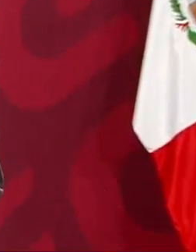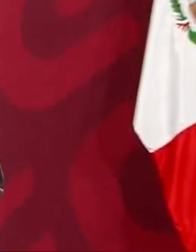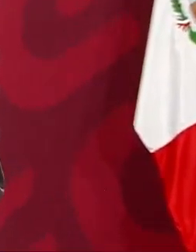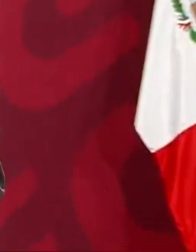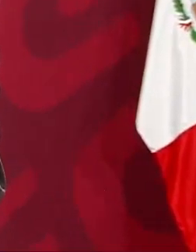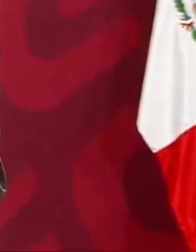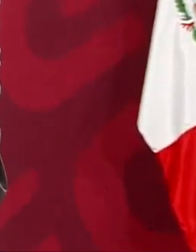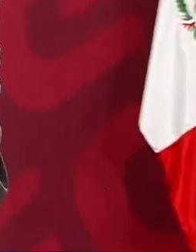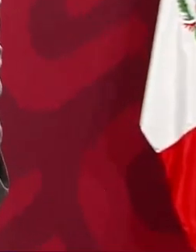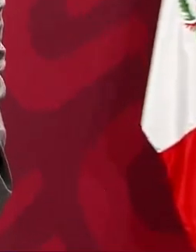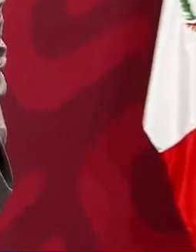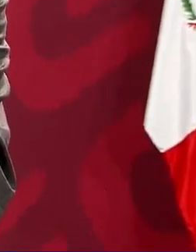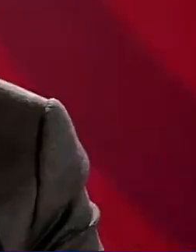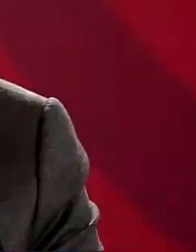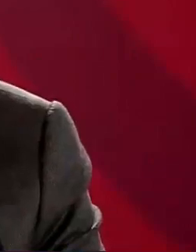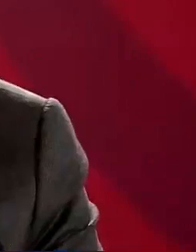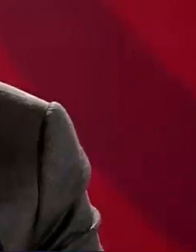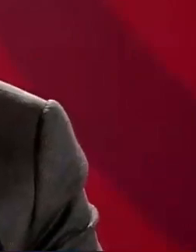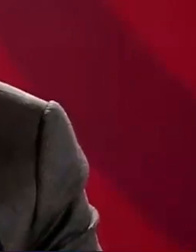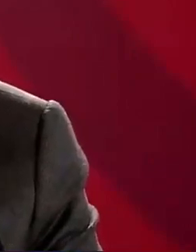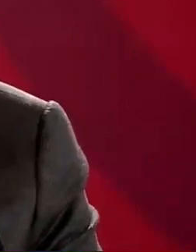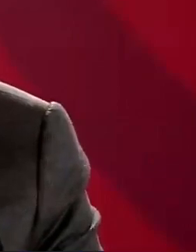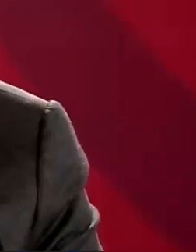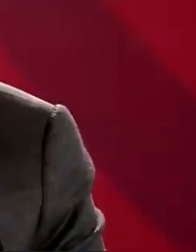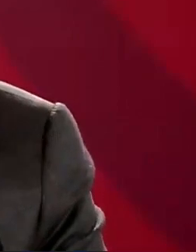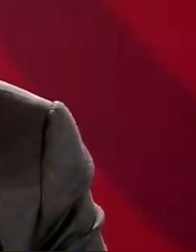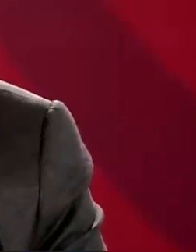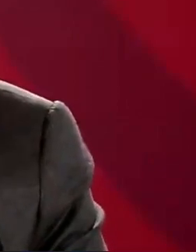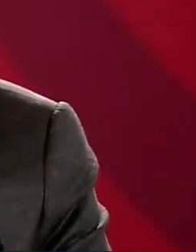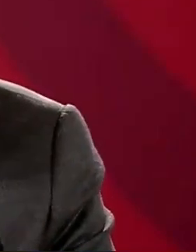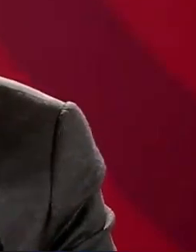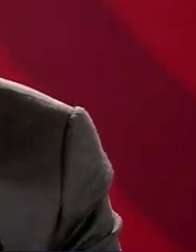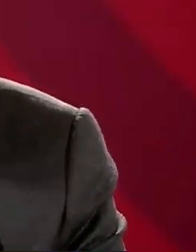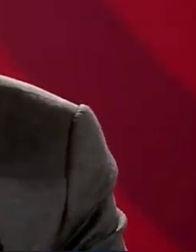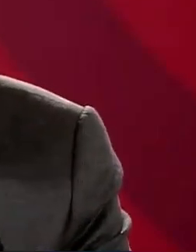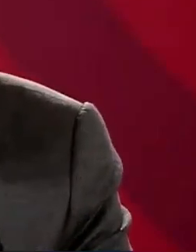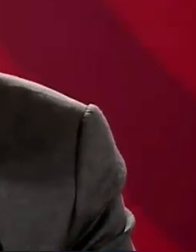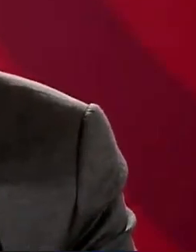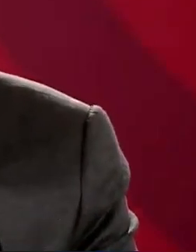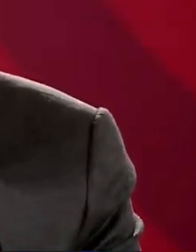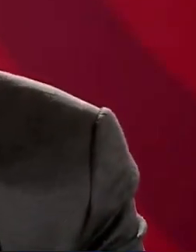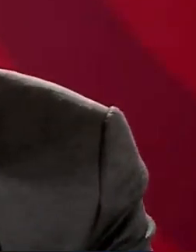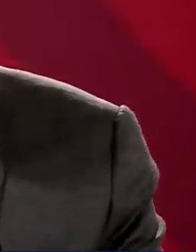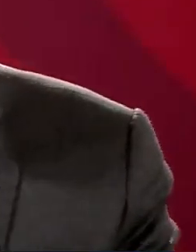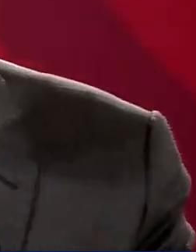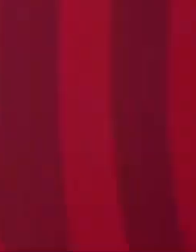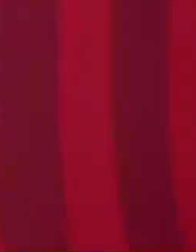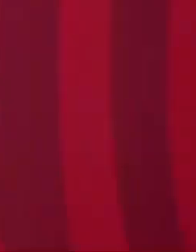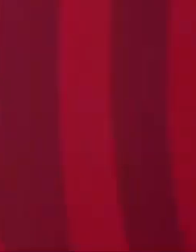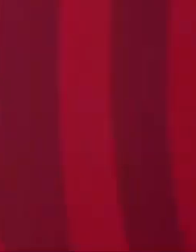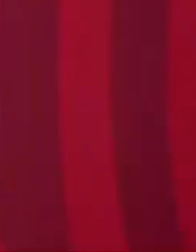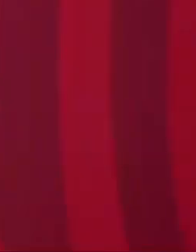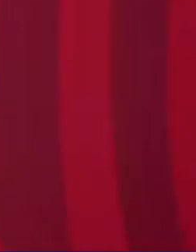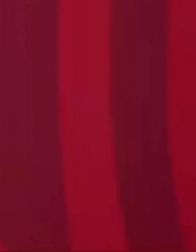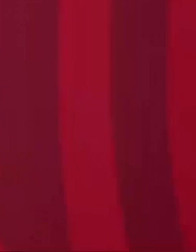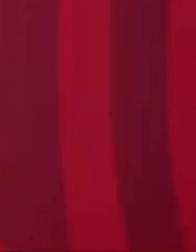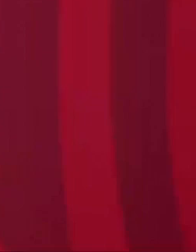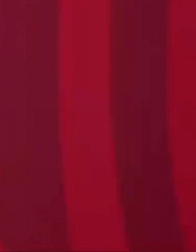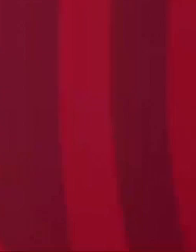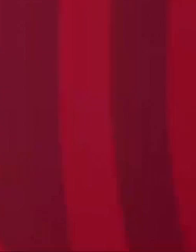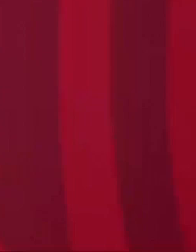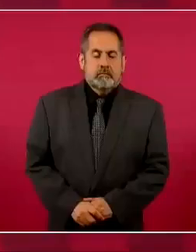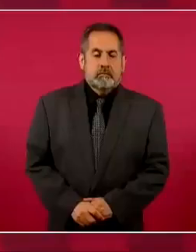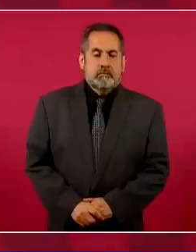México, que no lo olvidemos, porque también nos jugaron mucho el dedo en la